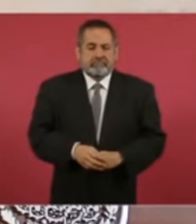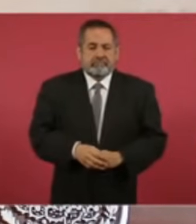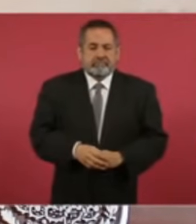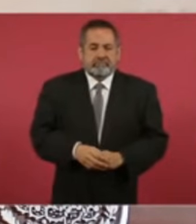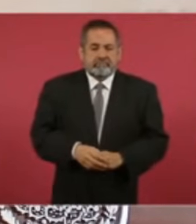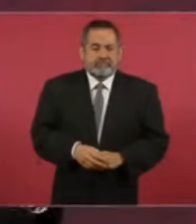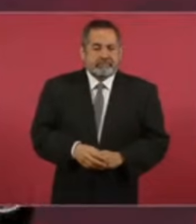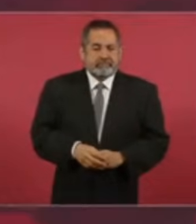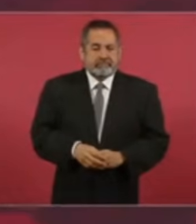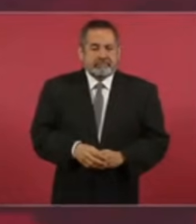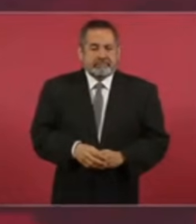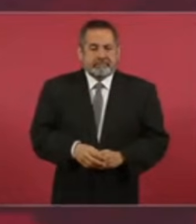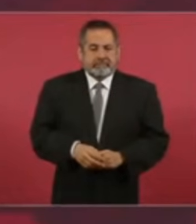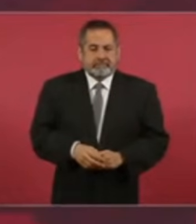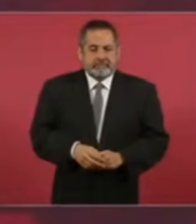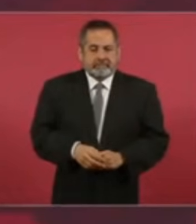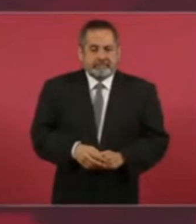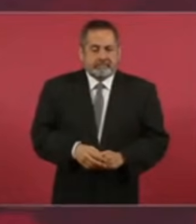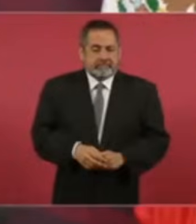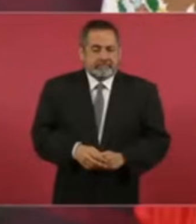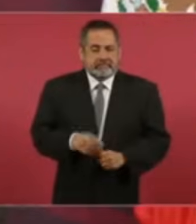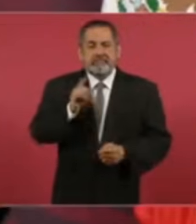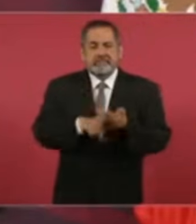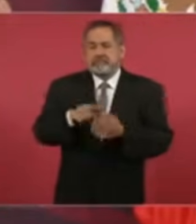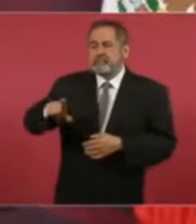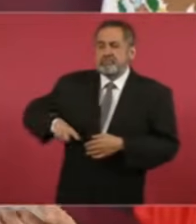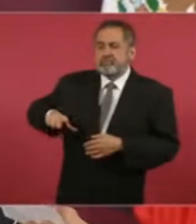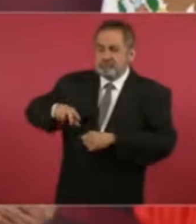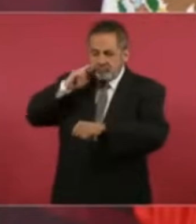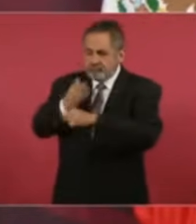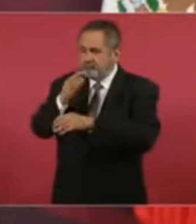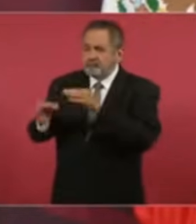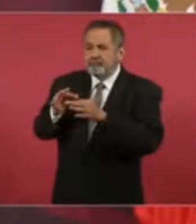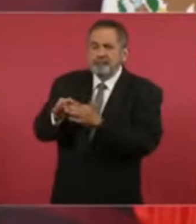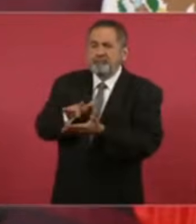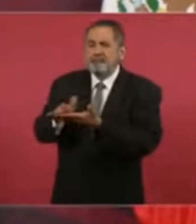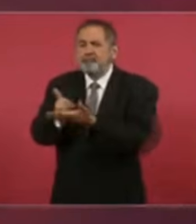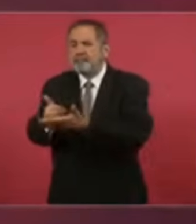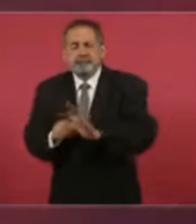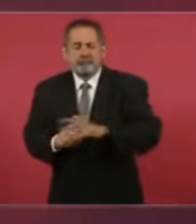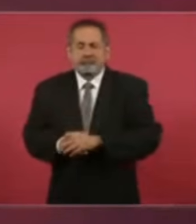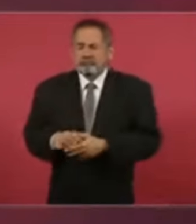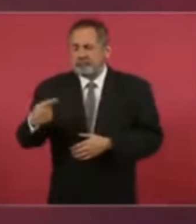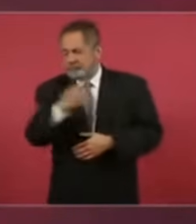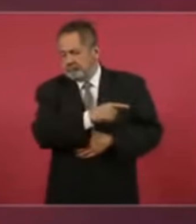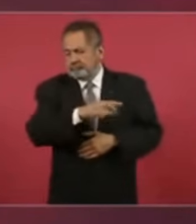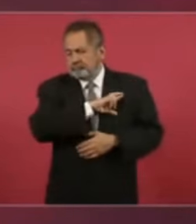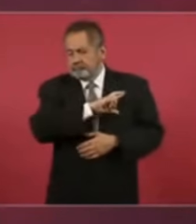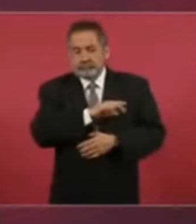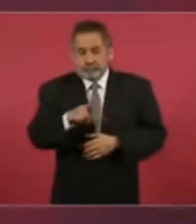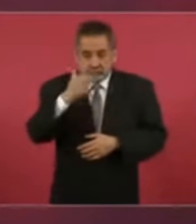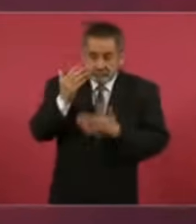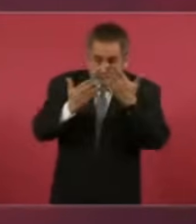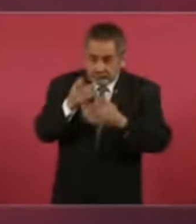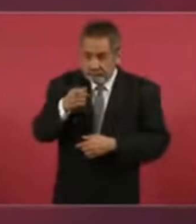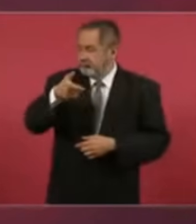Es decir, el Estado no va a cumplir su responsabilidad social. Si quieres estudiar, pagas. Si te